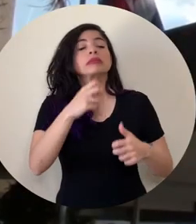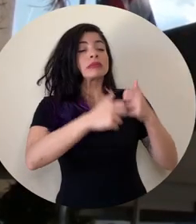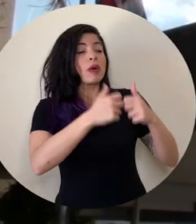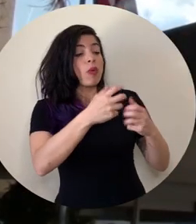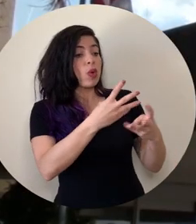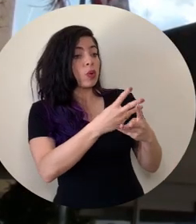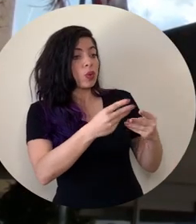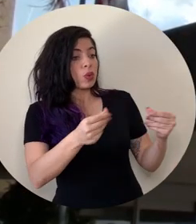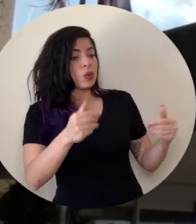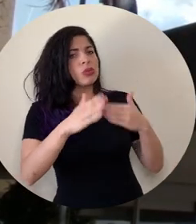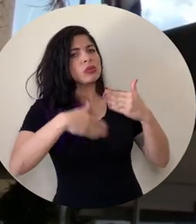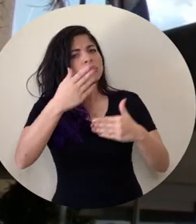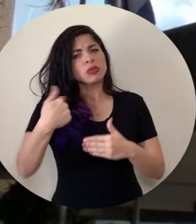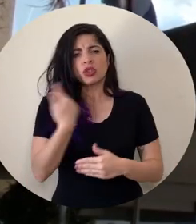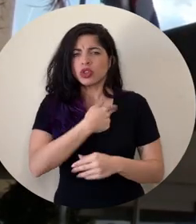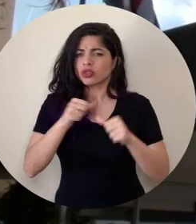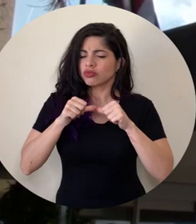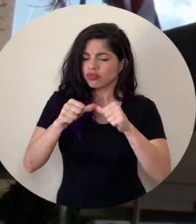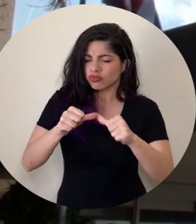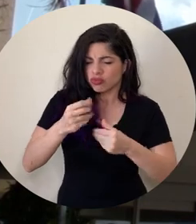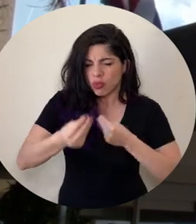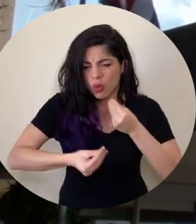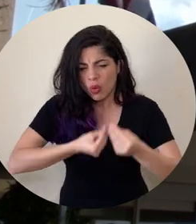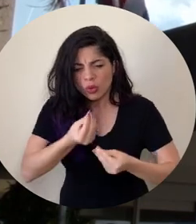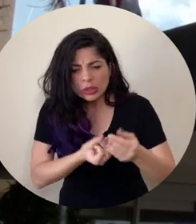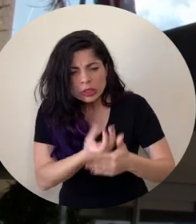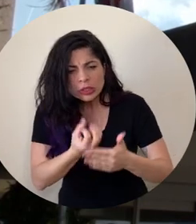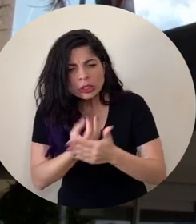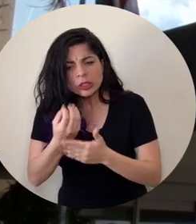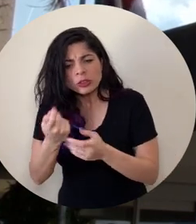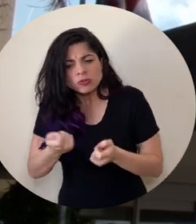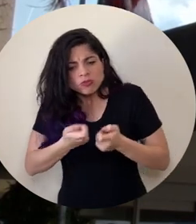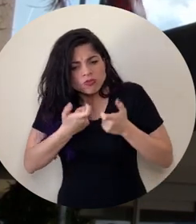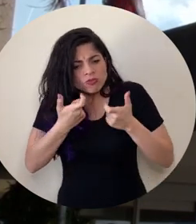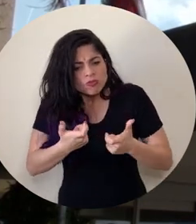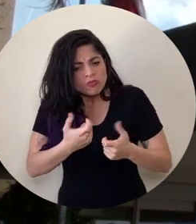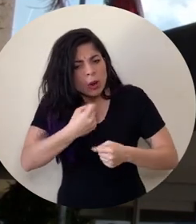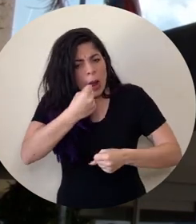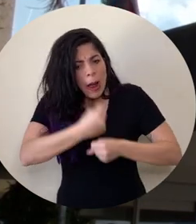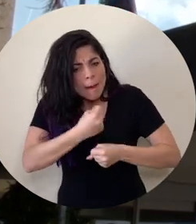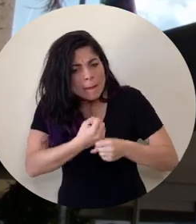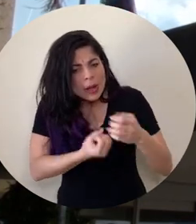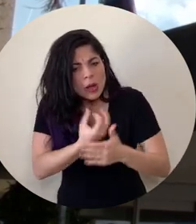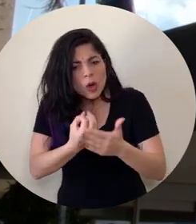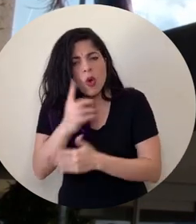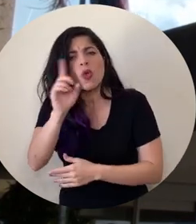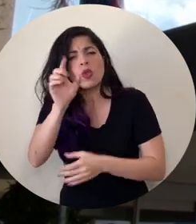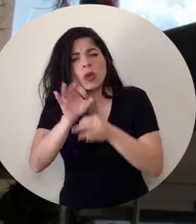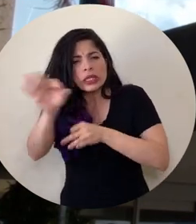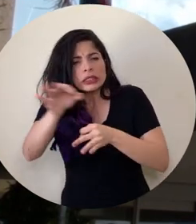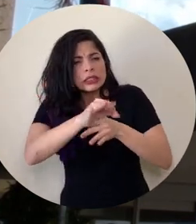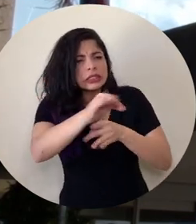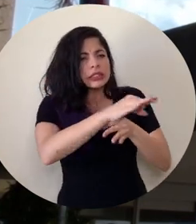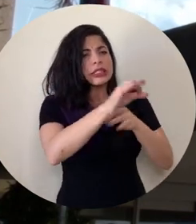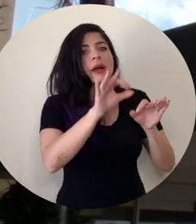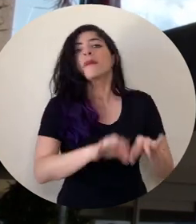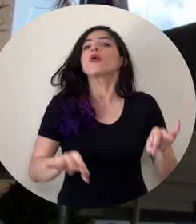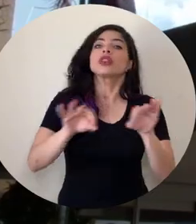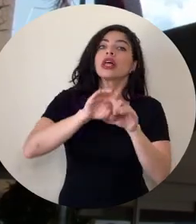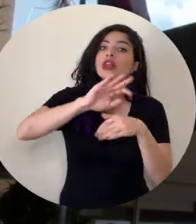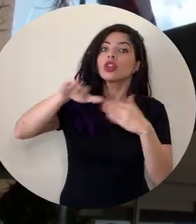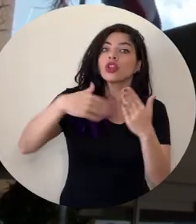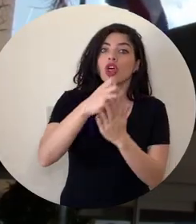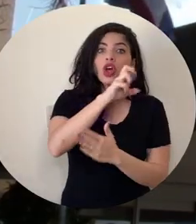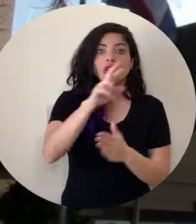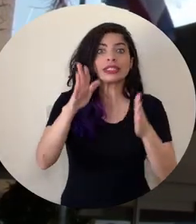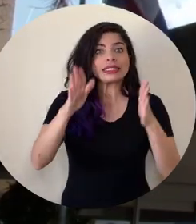Después de que la crisis pase, seguiremos produciendo y seguiremos generando riqueza y generando empleo en las zonas rurales. Es importante